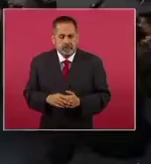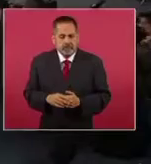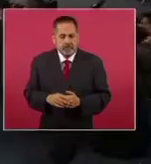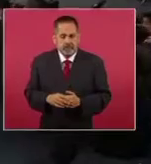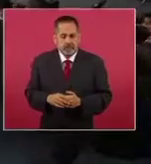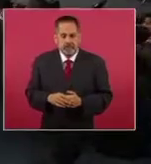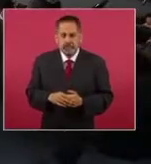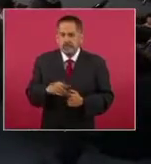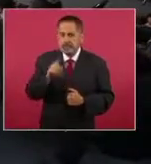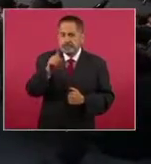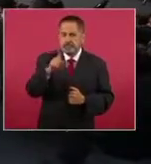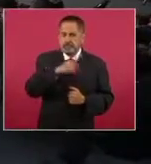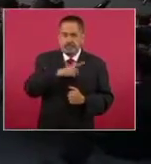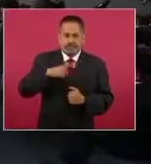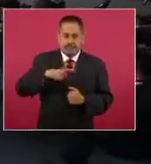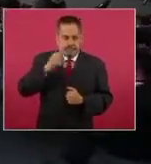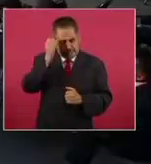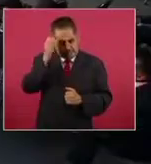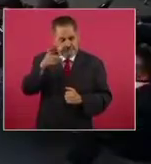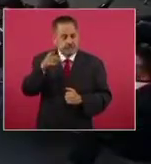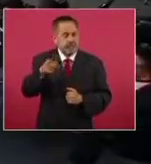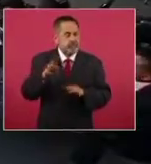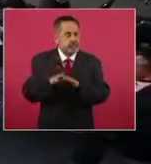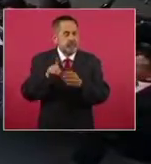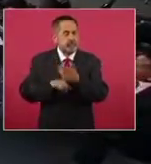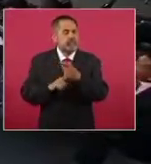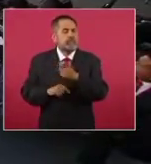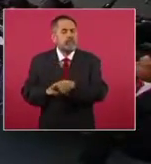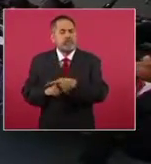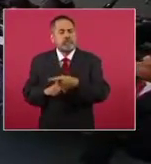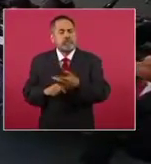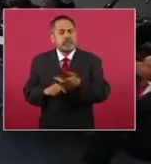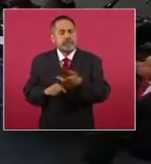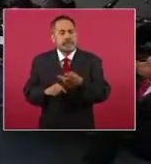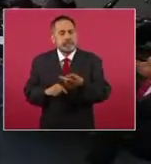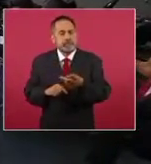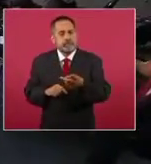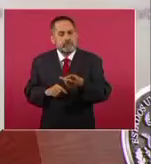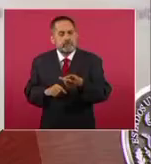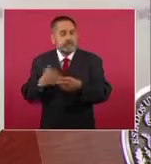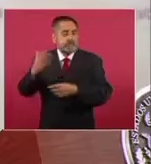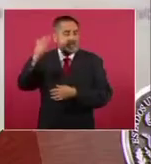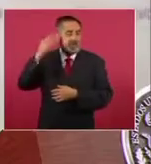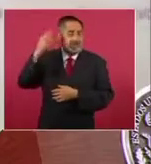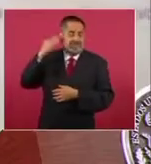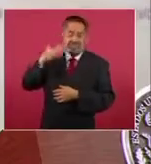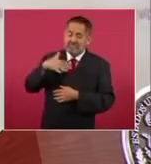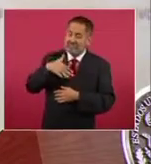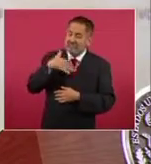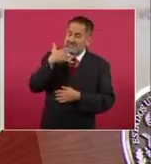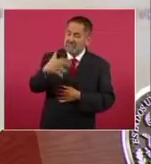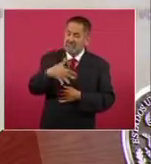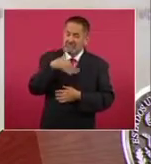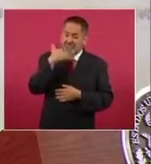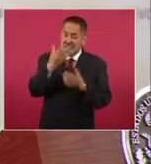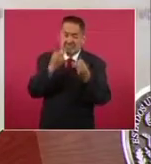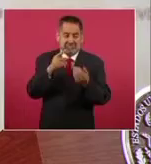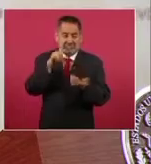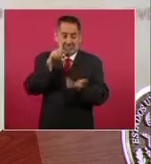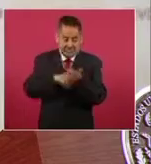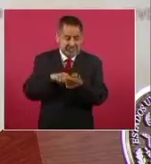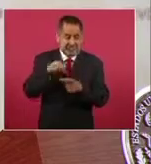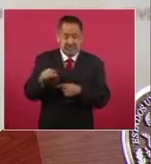no hay que olvidar de cómo se cometían actos de corrupción en